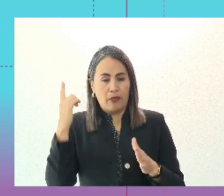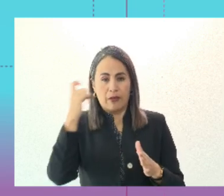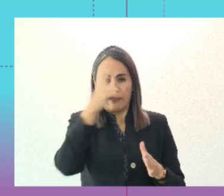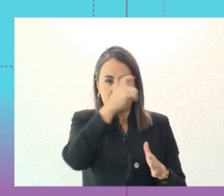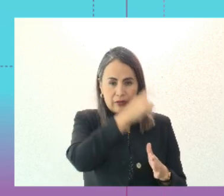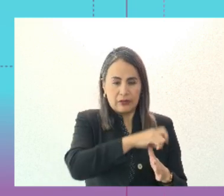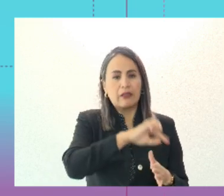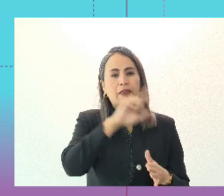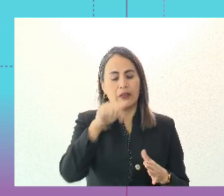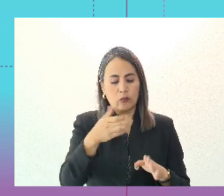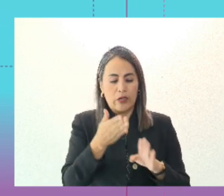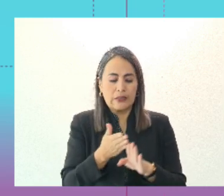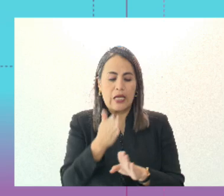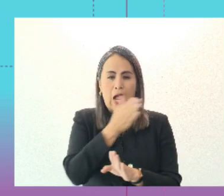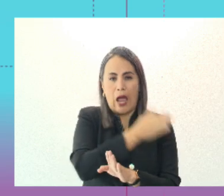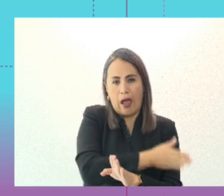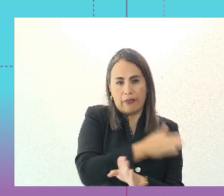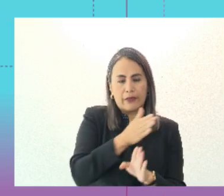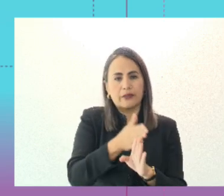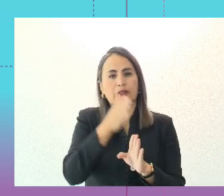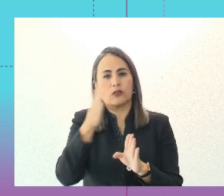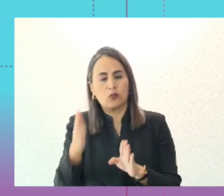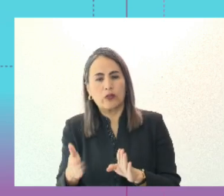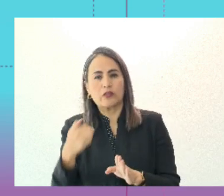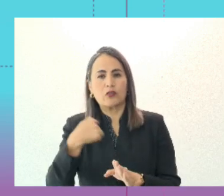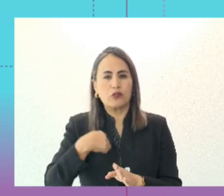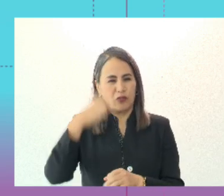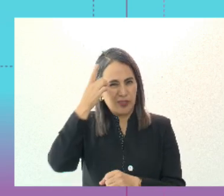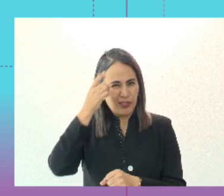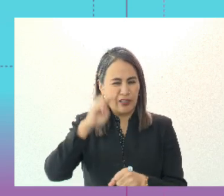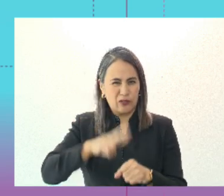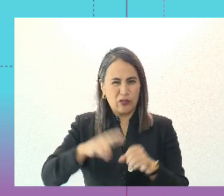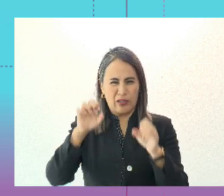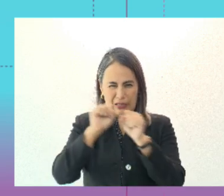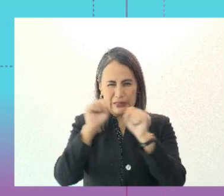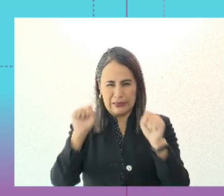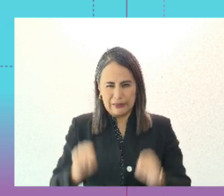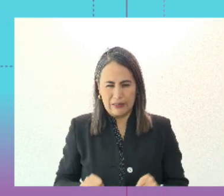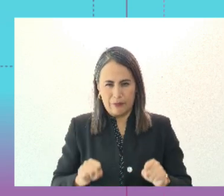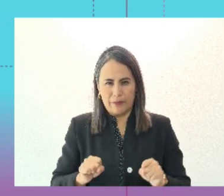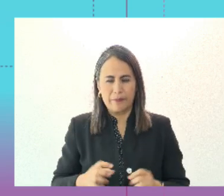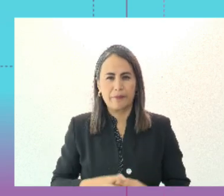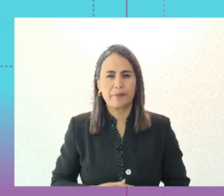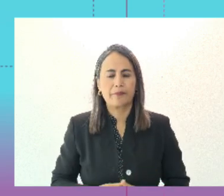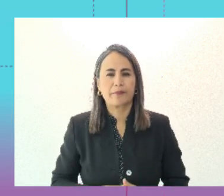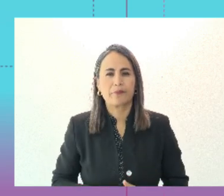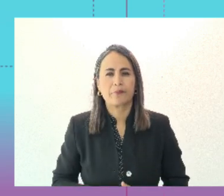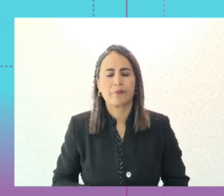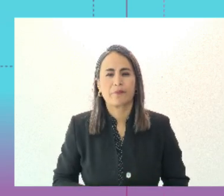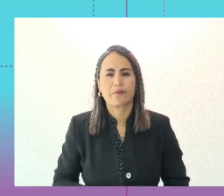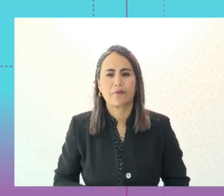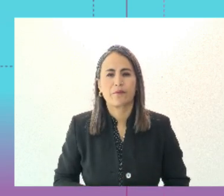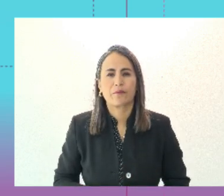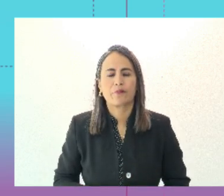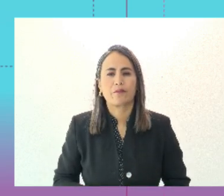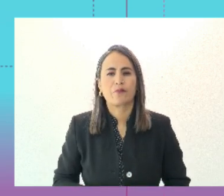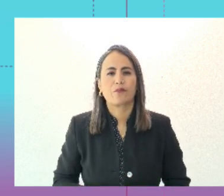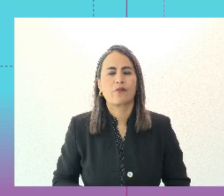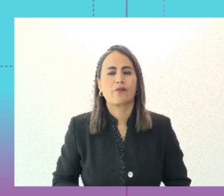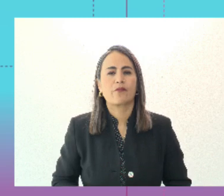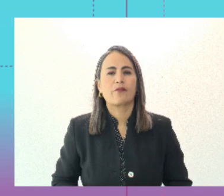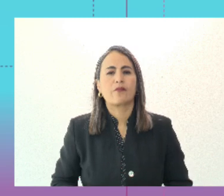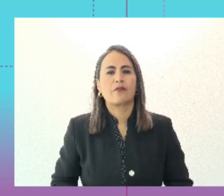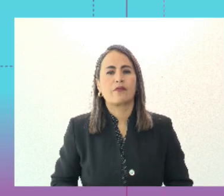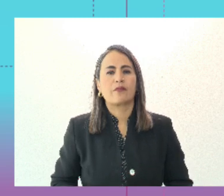beneficios. Fue un parteaguas para mí como director del sistema. ¿Por qué? Porque los que estamos aquí y que hemos invitado,